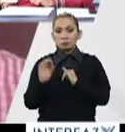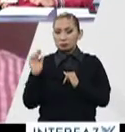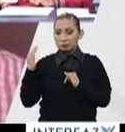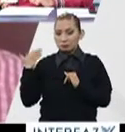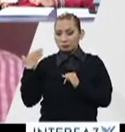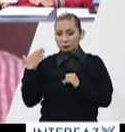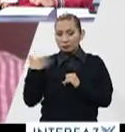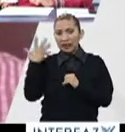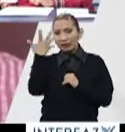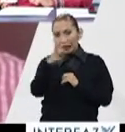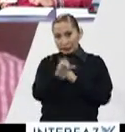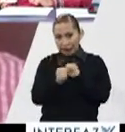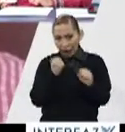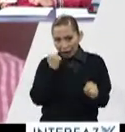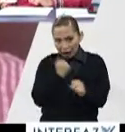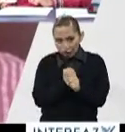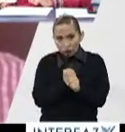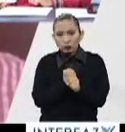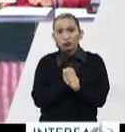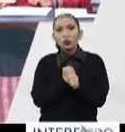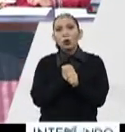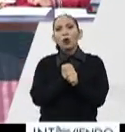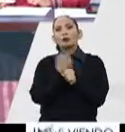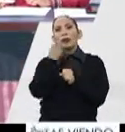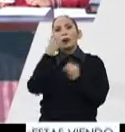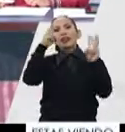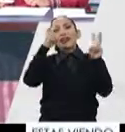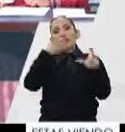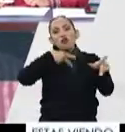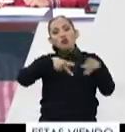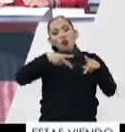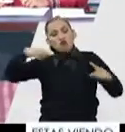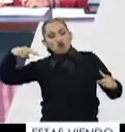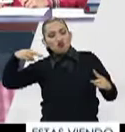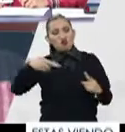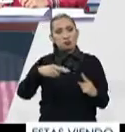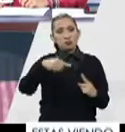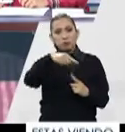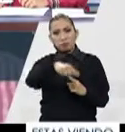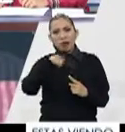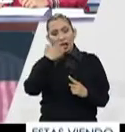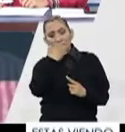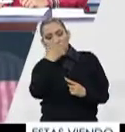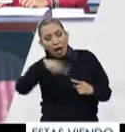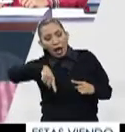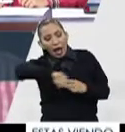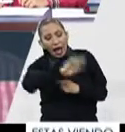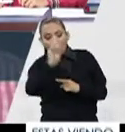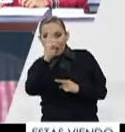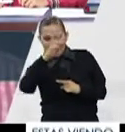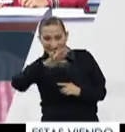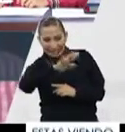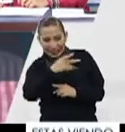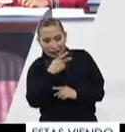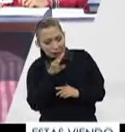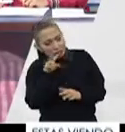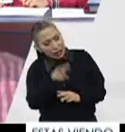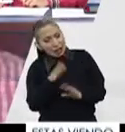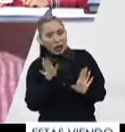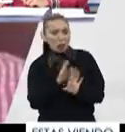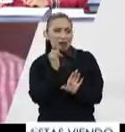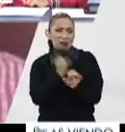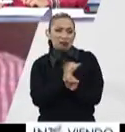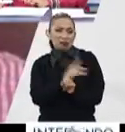digamos, hace 10 años, hablar de fútbol desde una perspectiva académica en un entorno universitario era